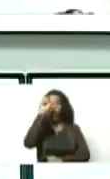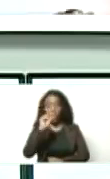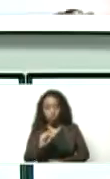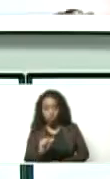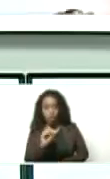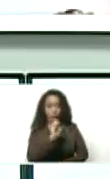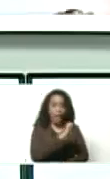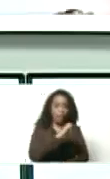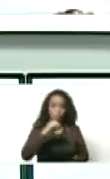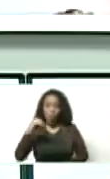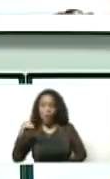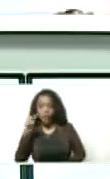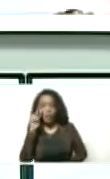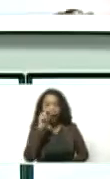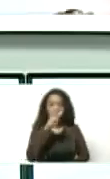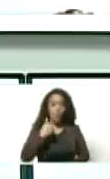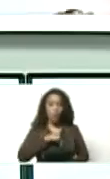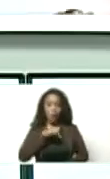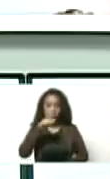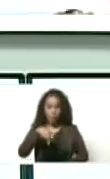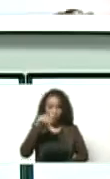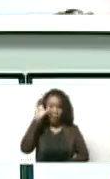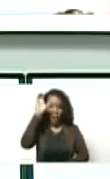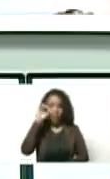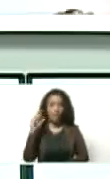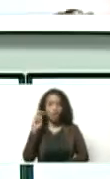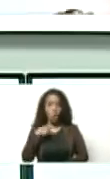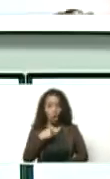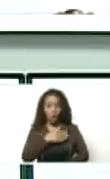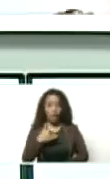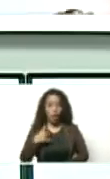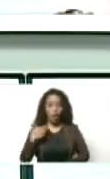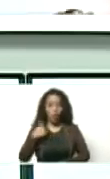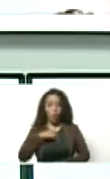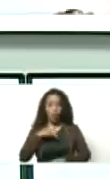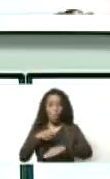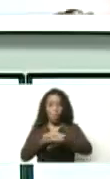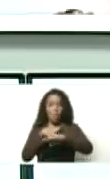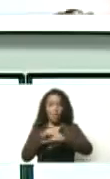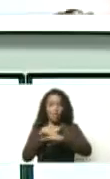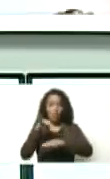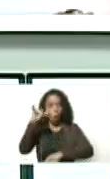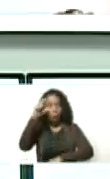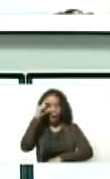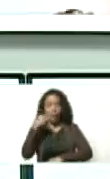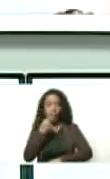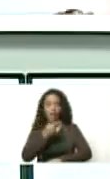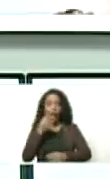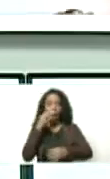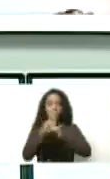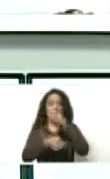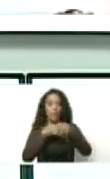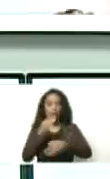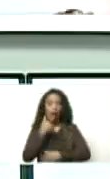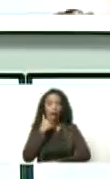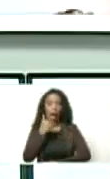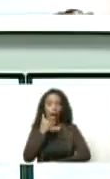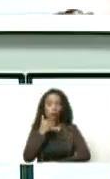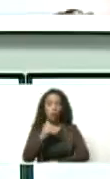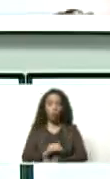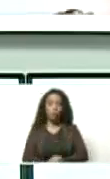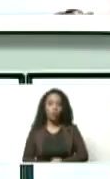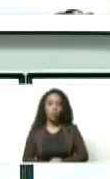ve en nuestro país. Yo quisiera que el ministro Arriaza, bueno, aportara buena